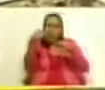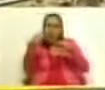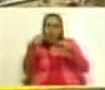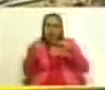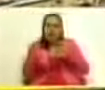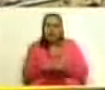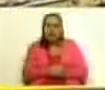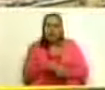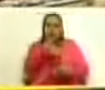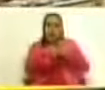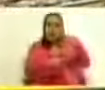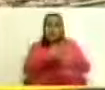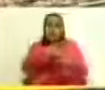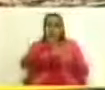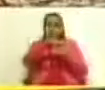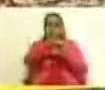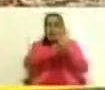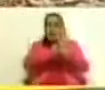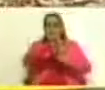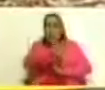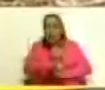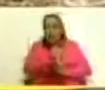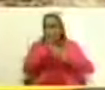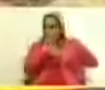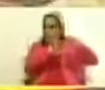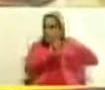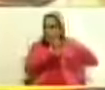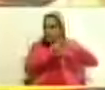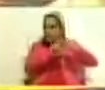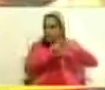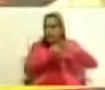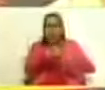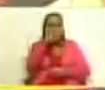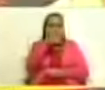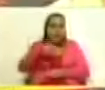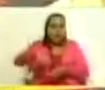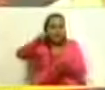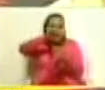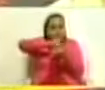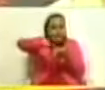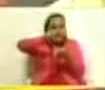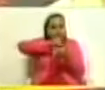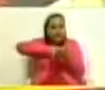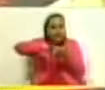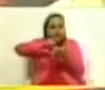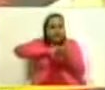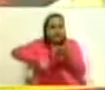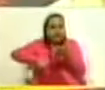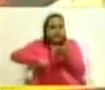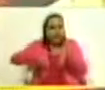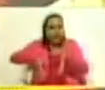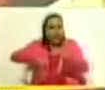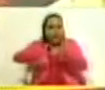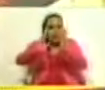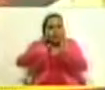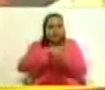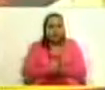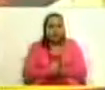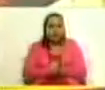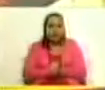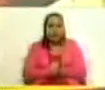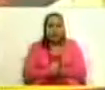Desde el proceso constituyente, donde el pueblo escribió su camino y lo